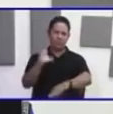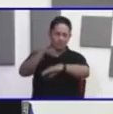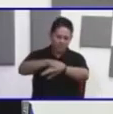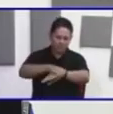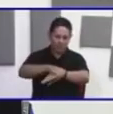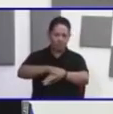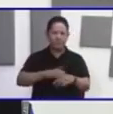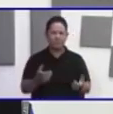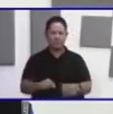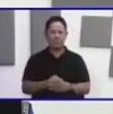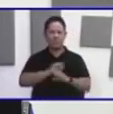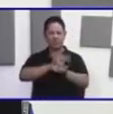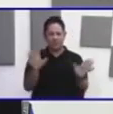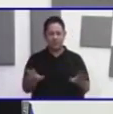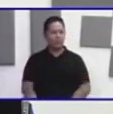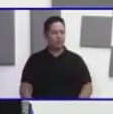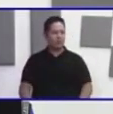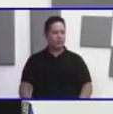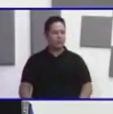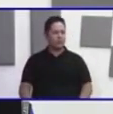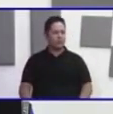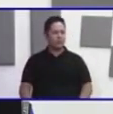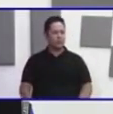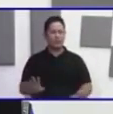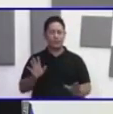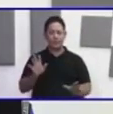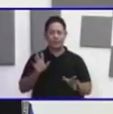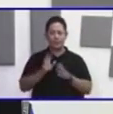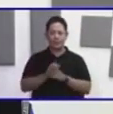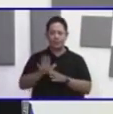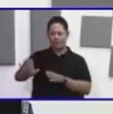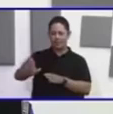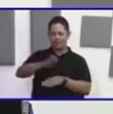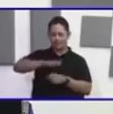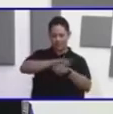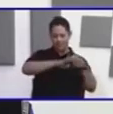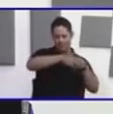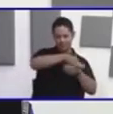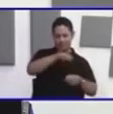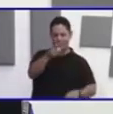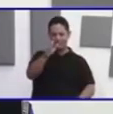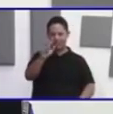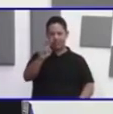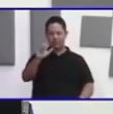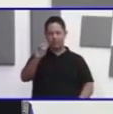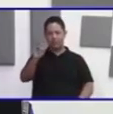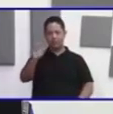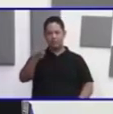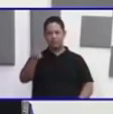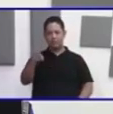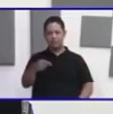esclarecido. Un caso que se presenta en el sector de Las Gaviotas, se captura también el responsable en